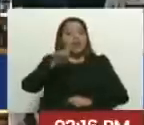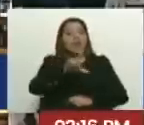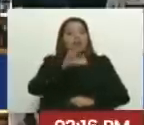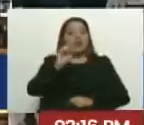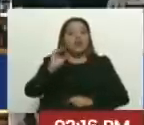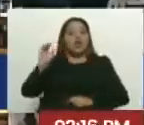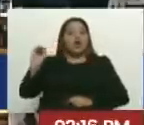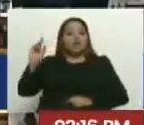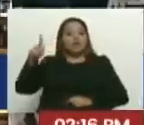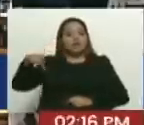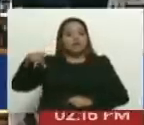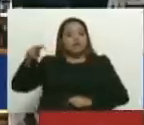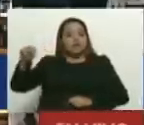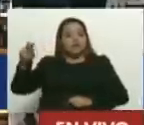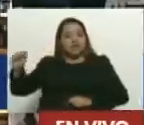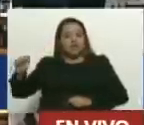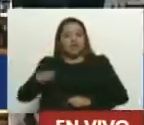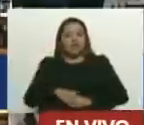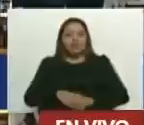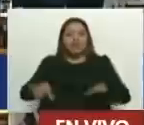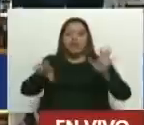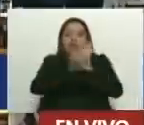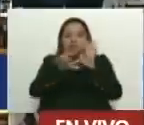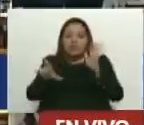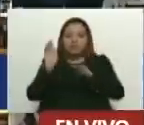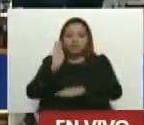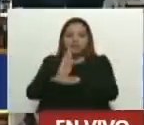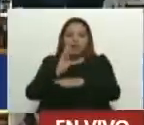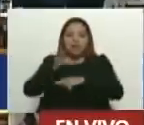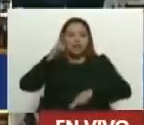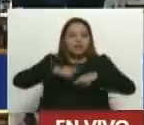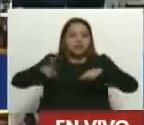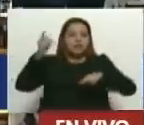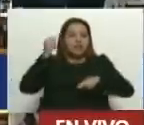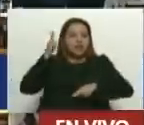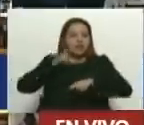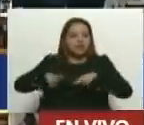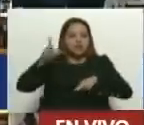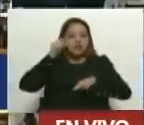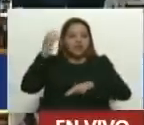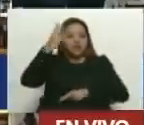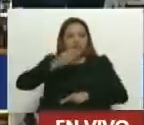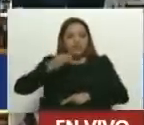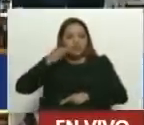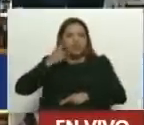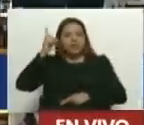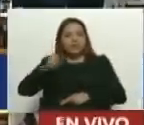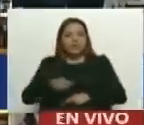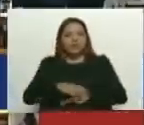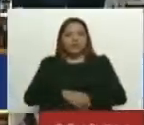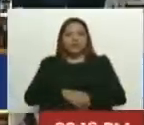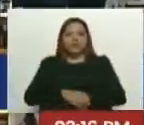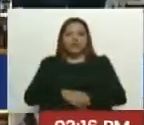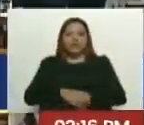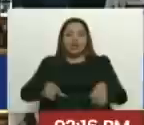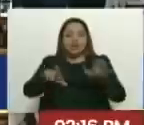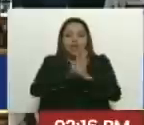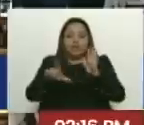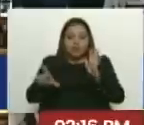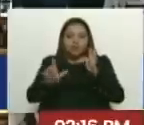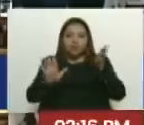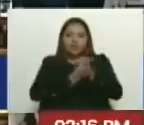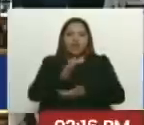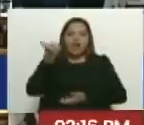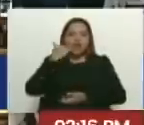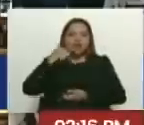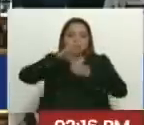Ley Orgánica de Protección al Niño, Niña y Adolescente. Otras leyes, la Ley Constitucional contra la Violencia contra el odio y